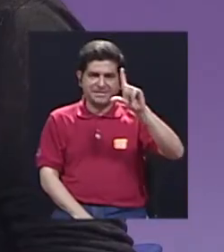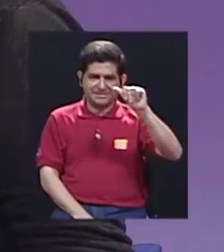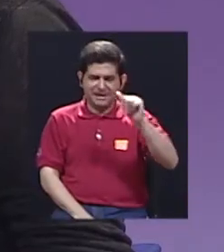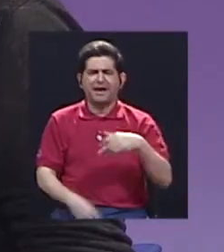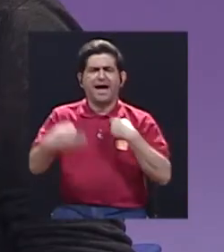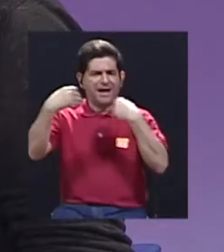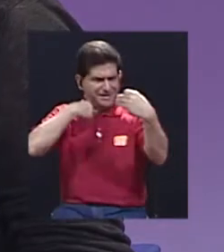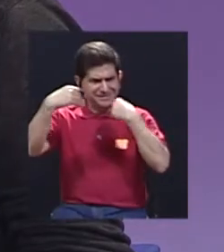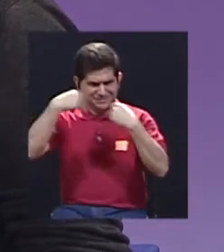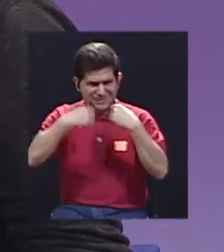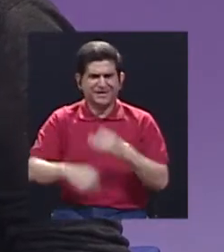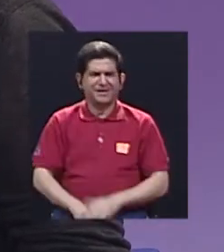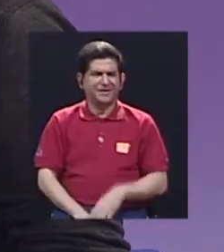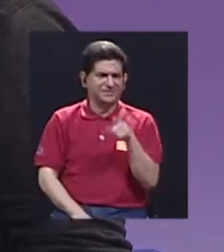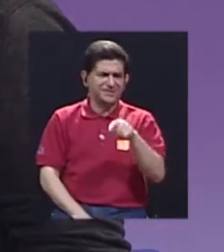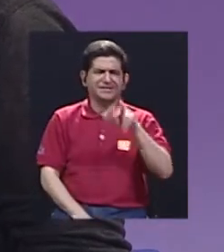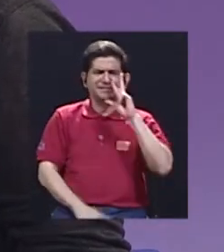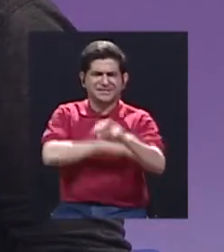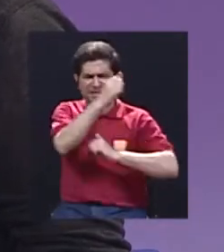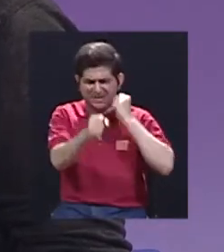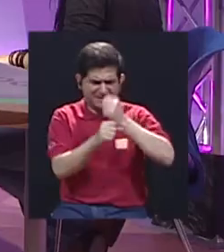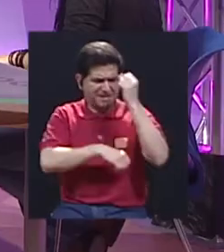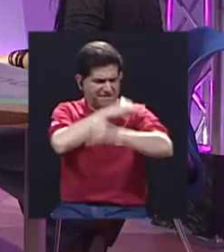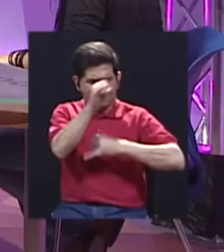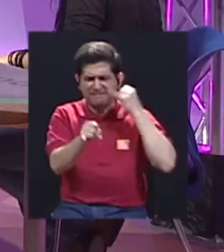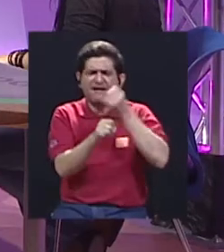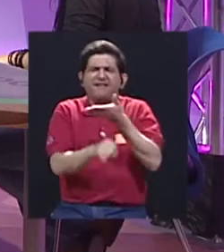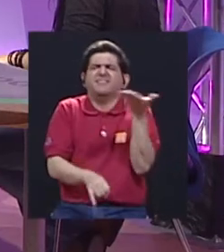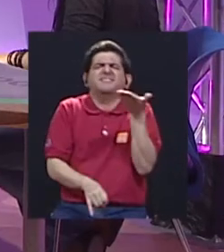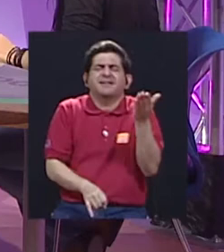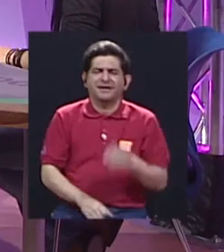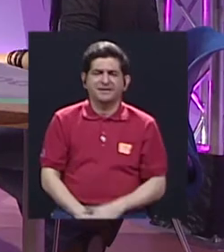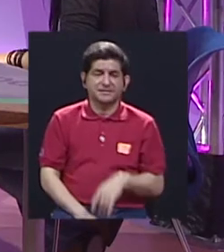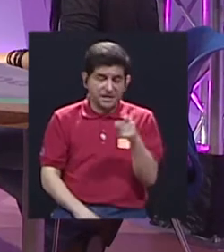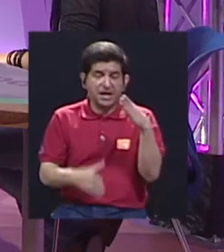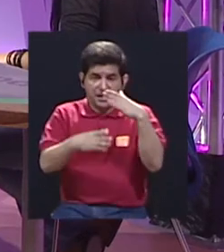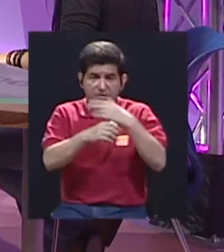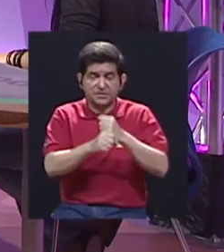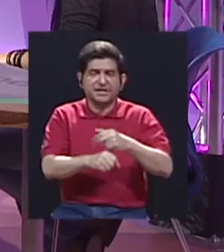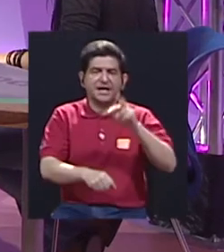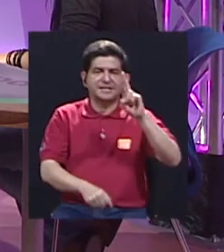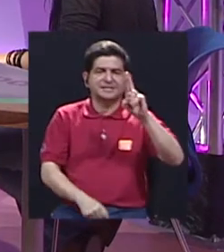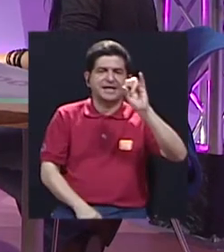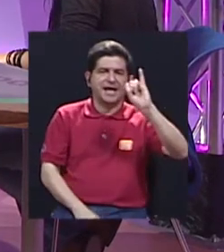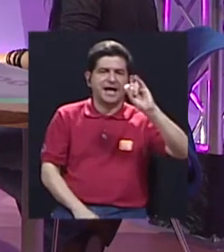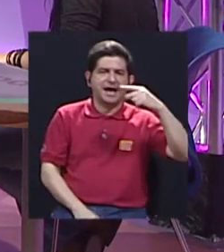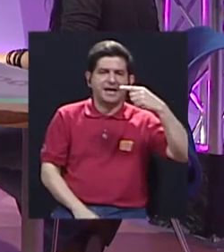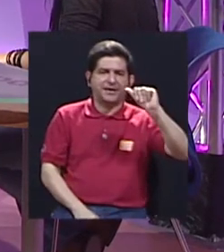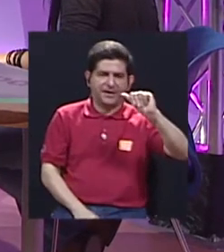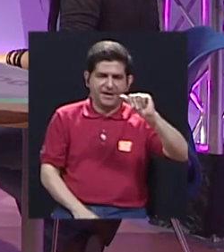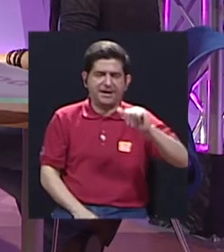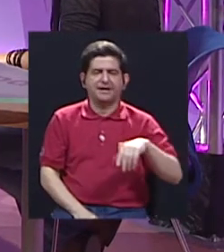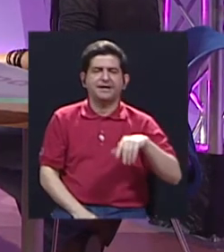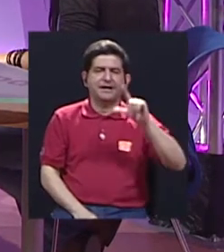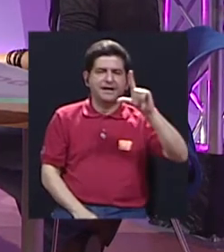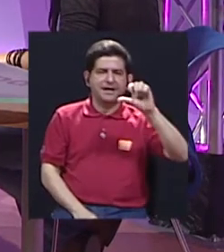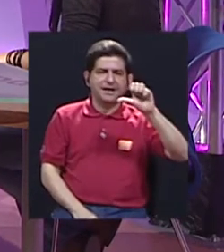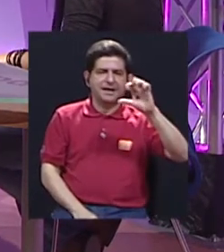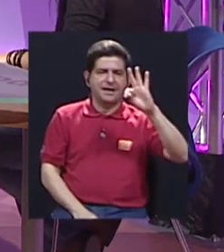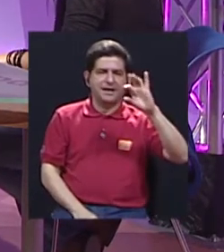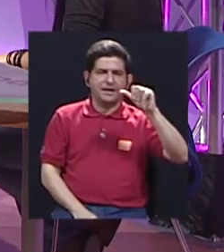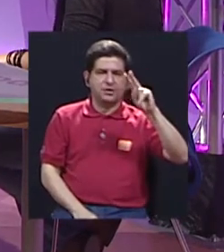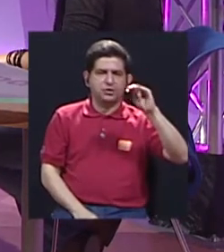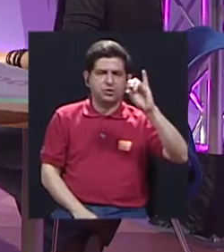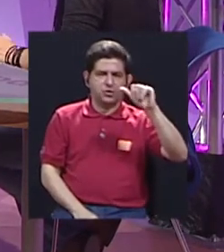qué consiste pues, esta trienal internacional, ¿no? Que se lleva a cabo en Riga, Letonia, que nos contés cuánto dura,